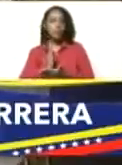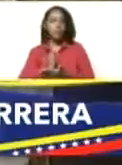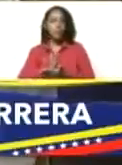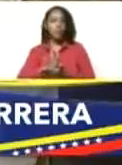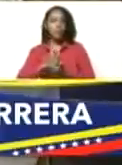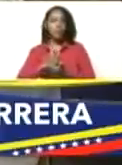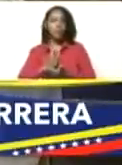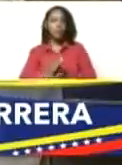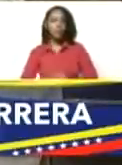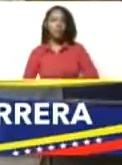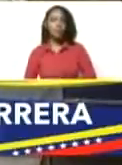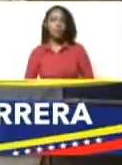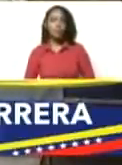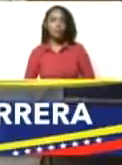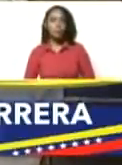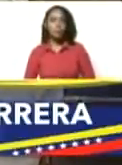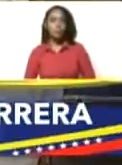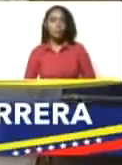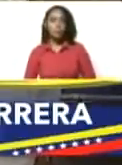siempre.